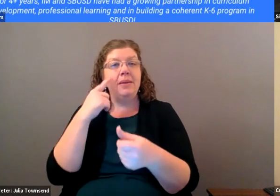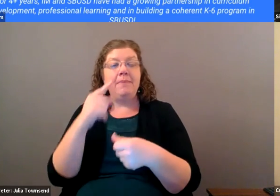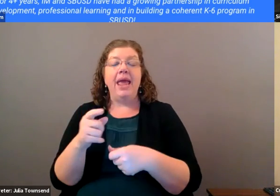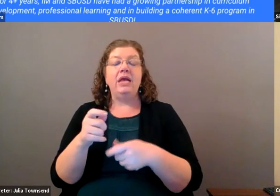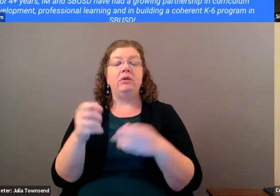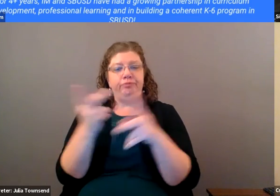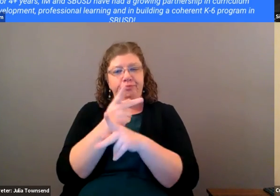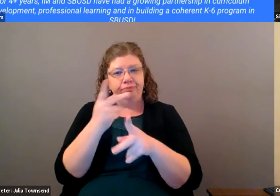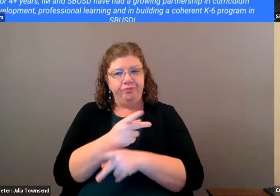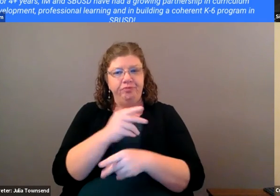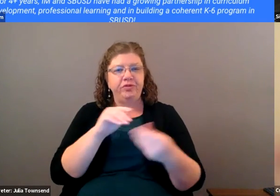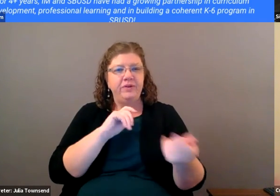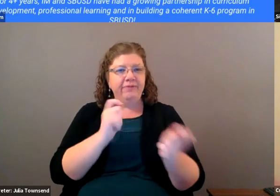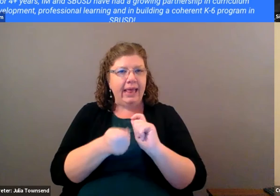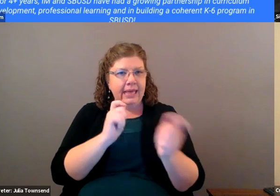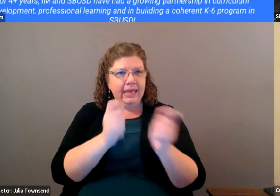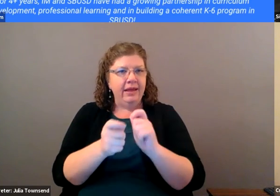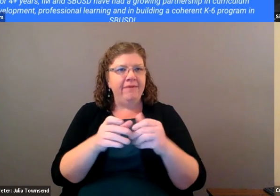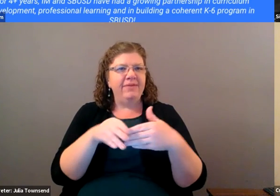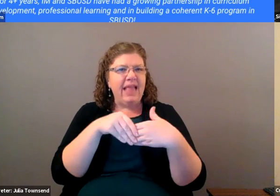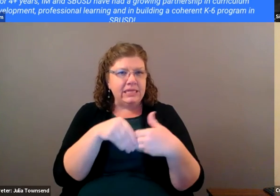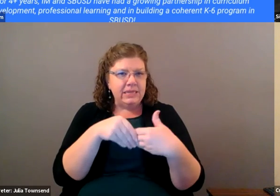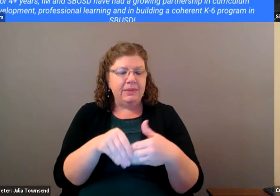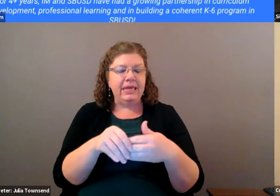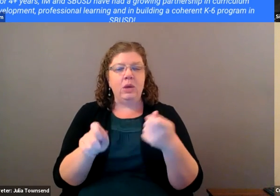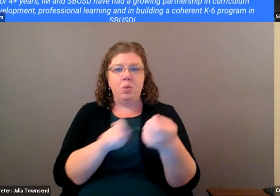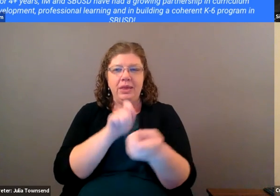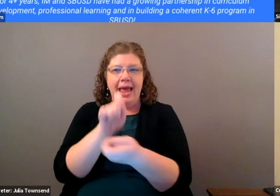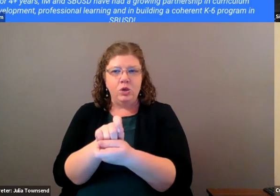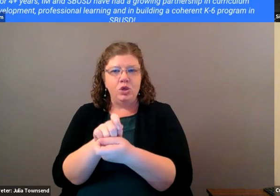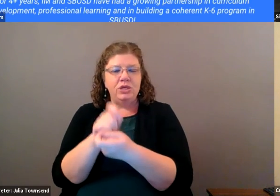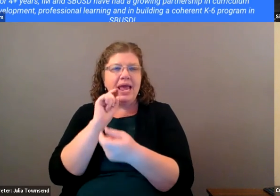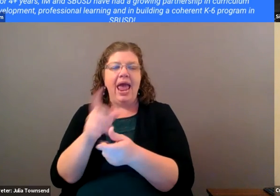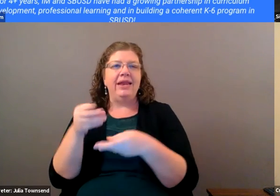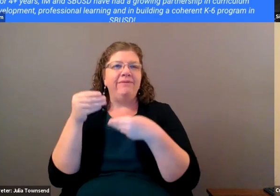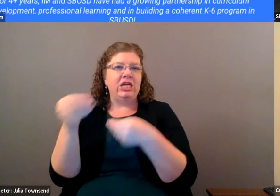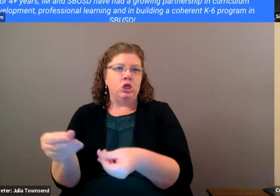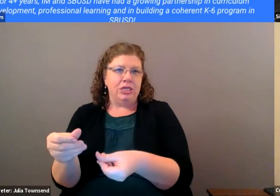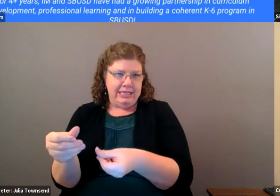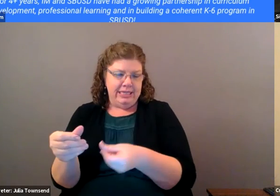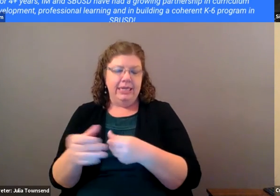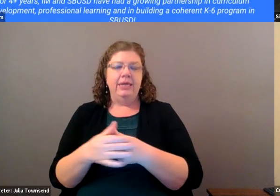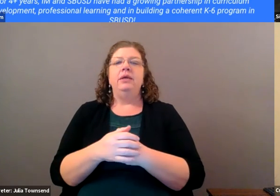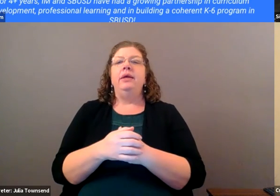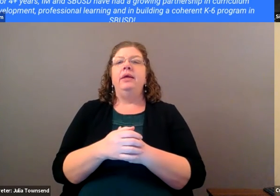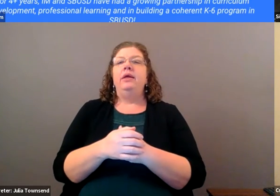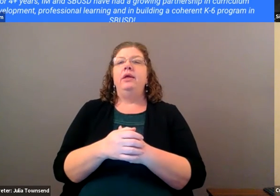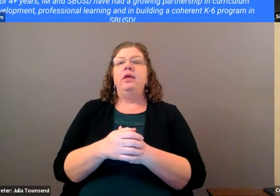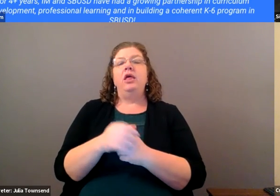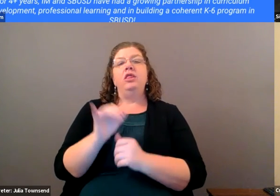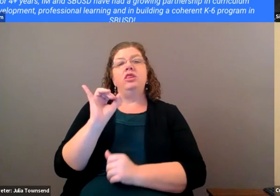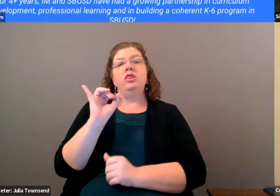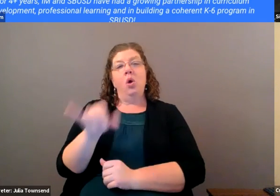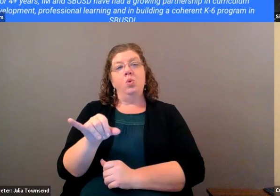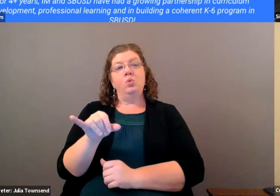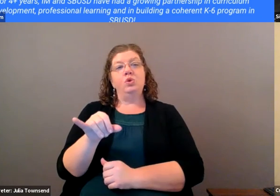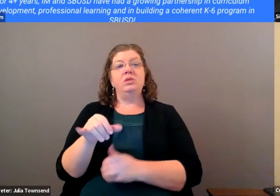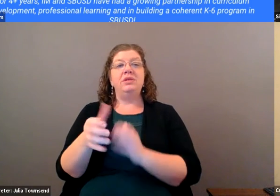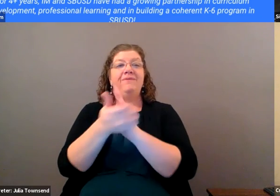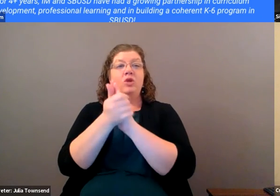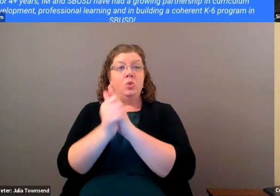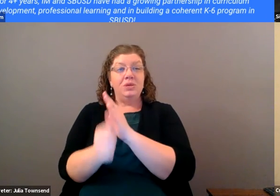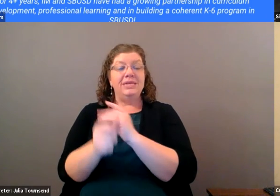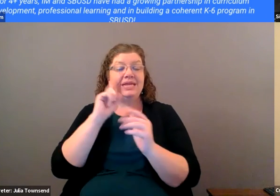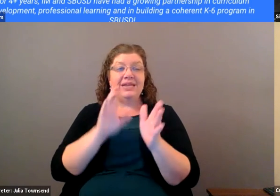destrezas matemáticas y que puedan resolver problemas con precisión y con eficiencia. Entonces,